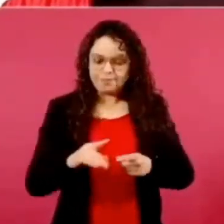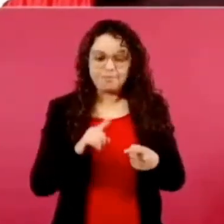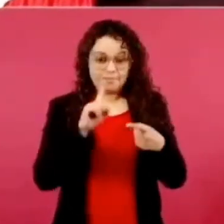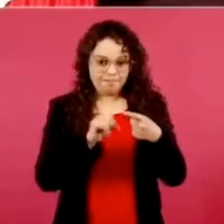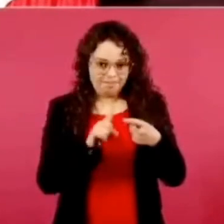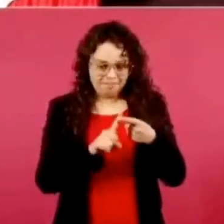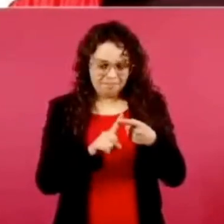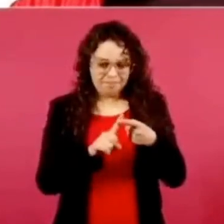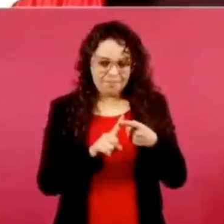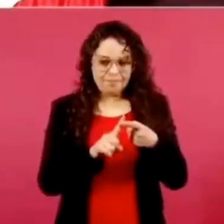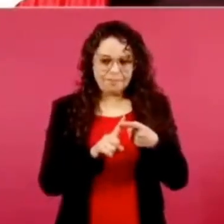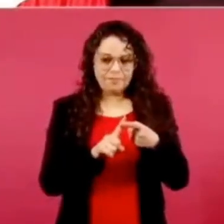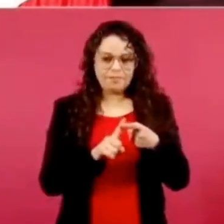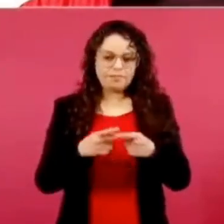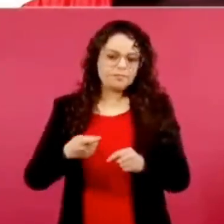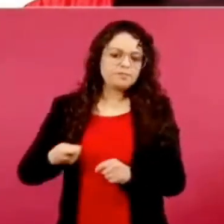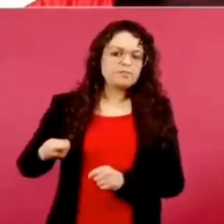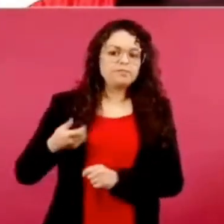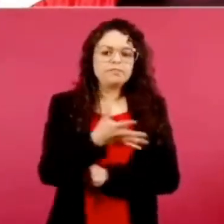denomina